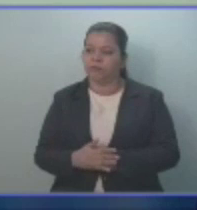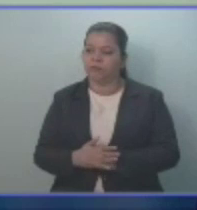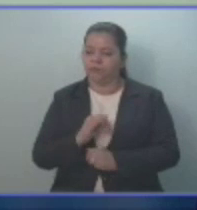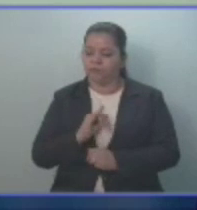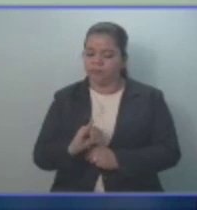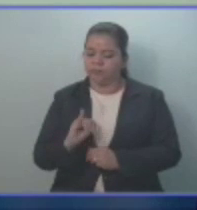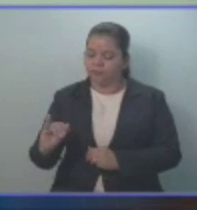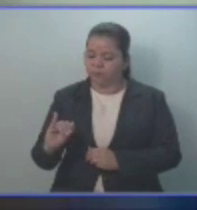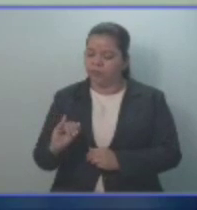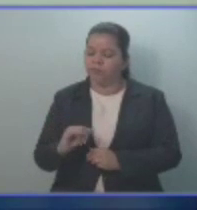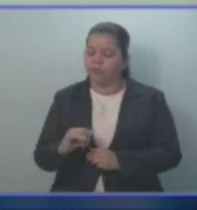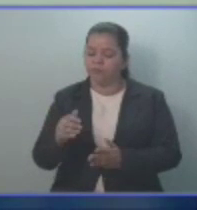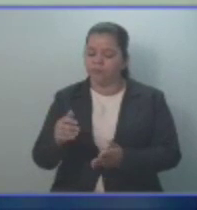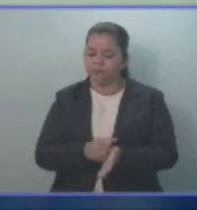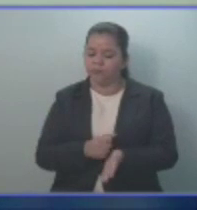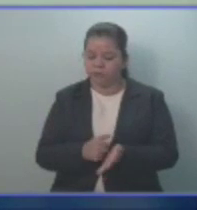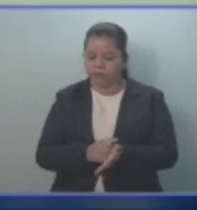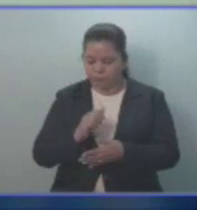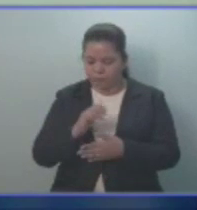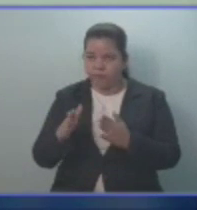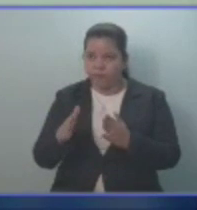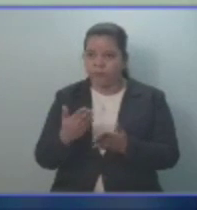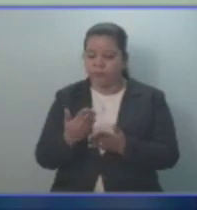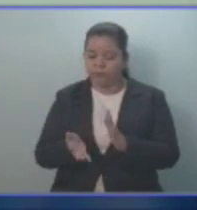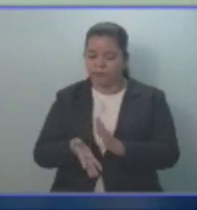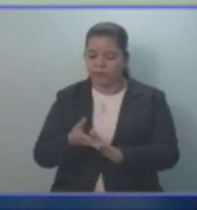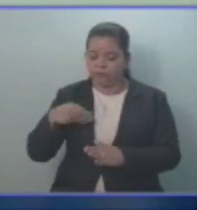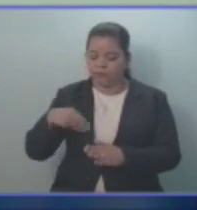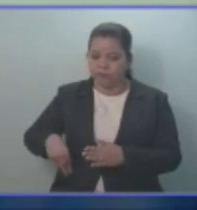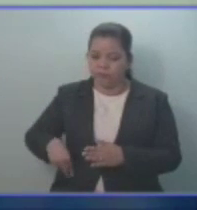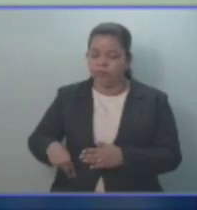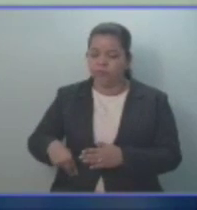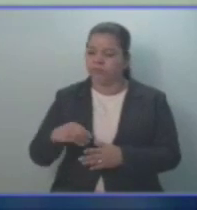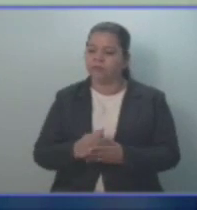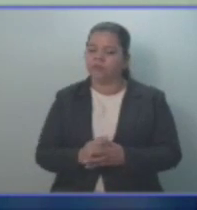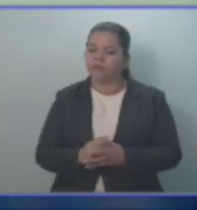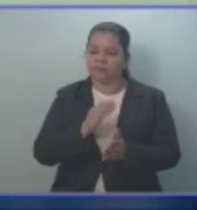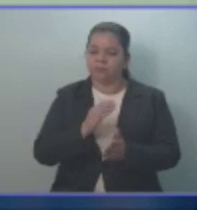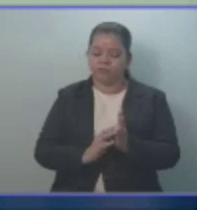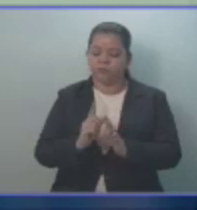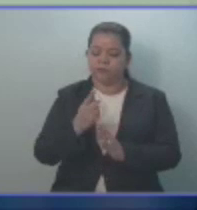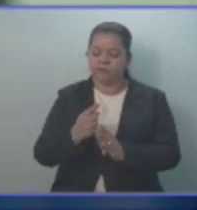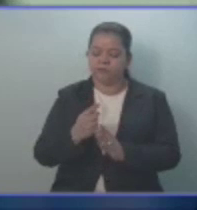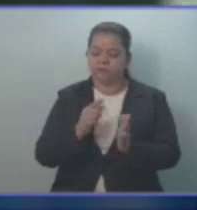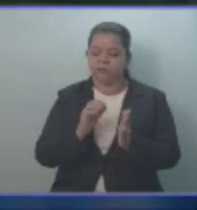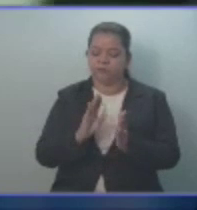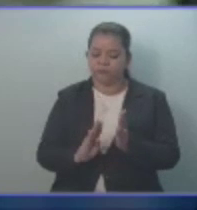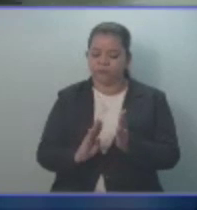1a. Impuestos sobre la ganancia de capital. Artículo 2, párrafo 1b.